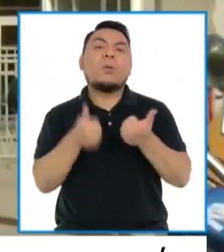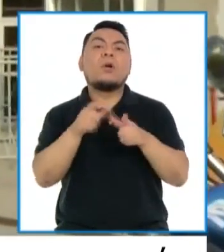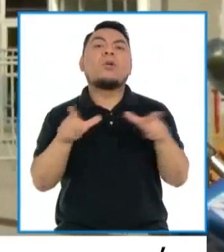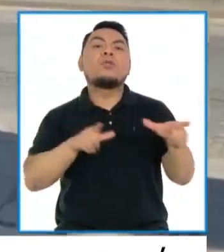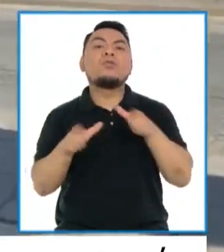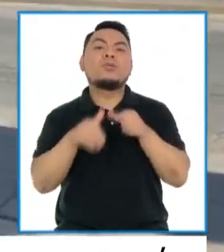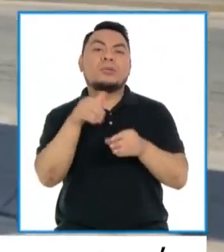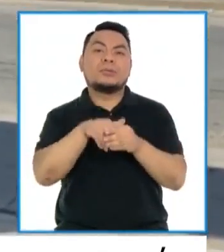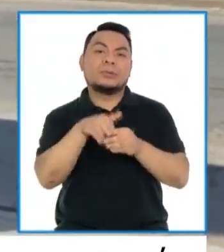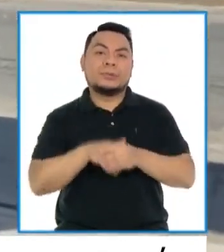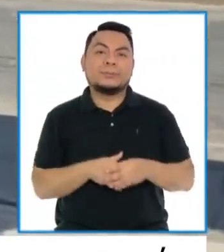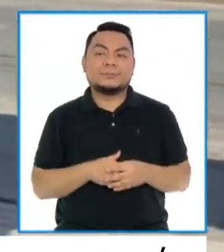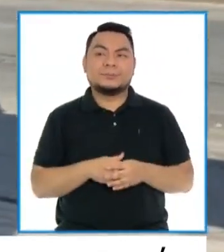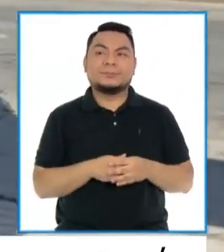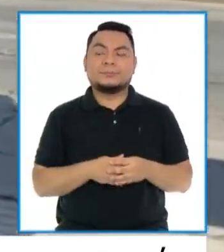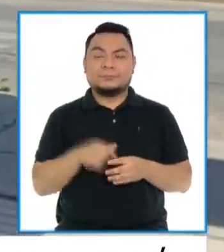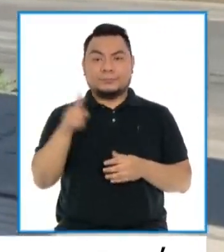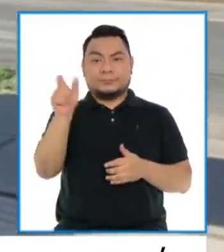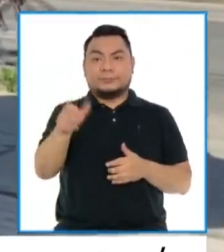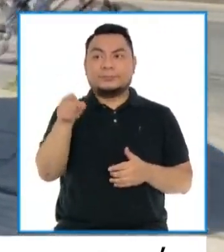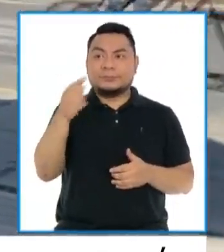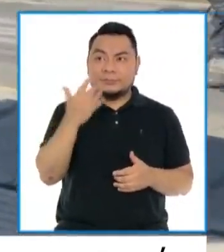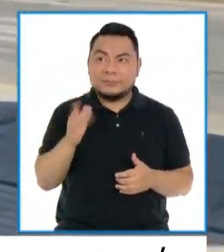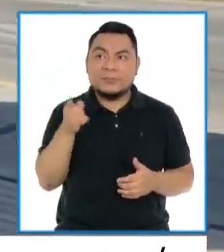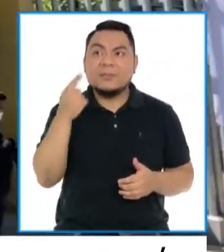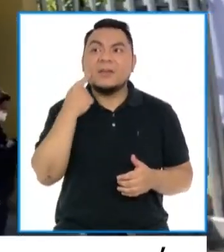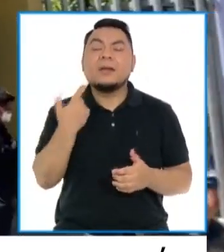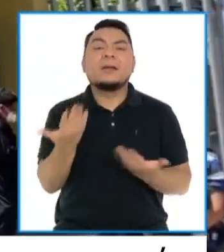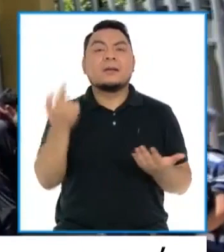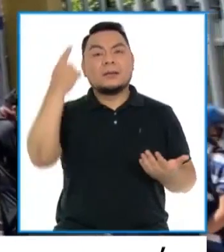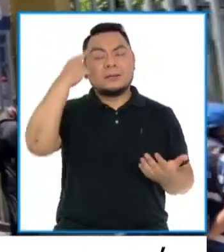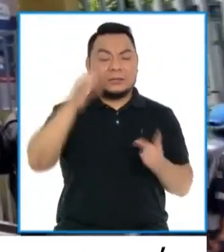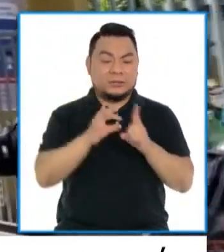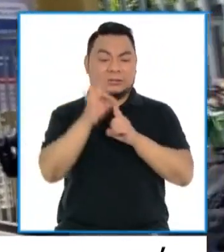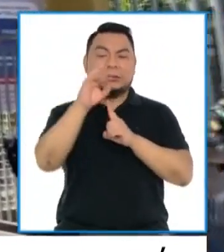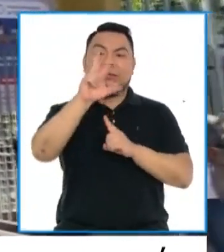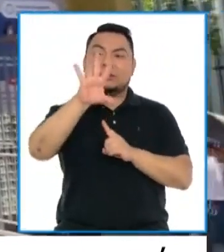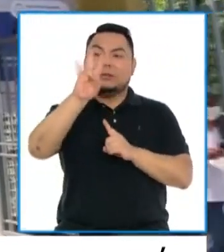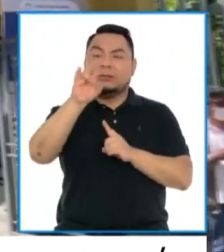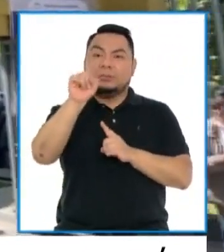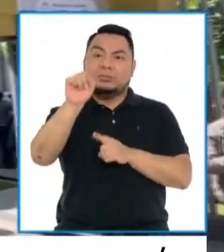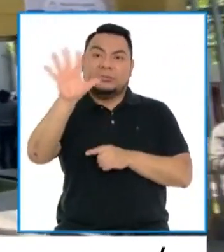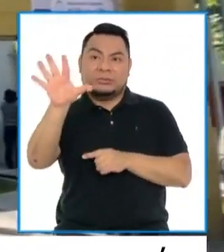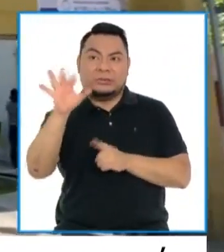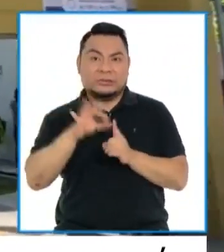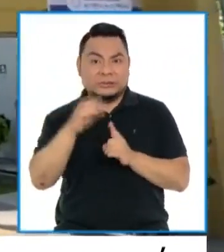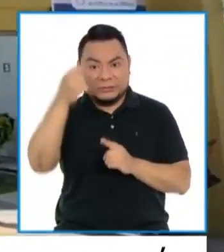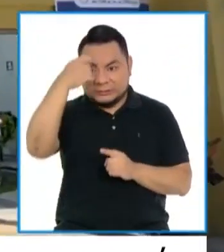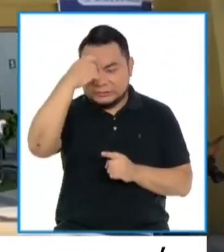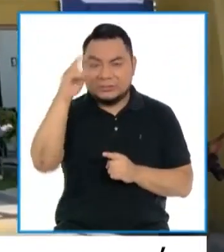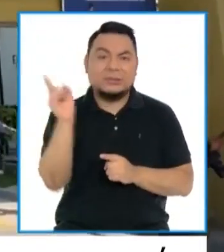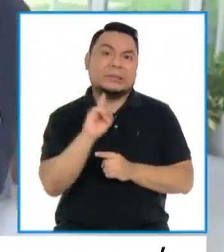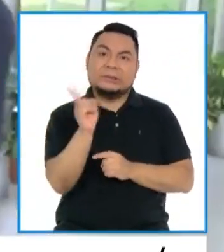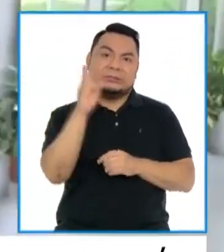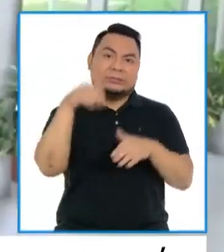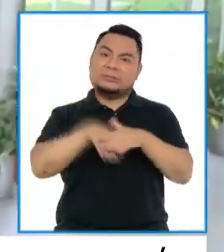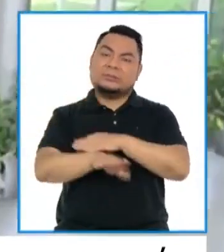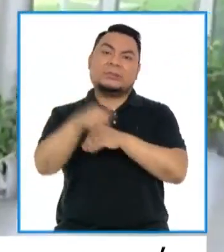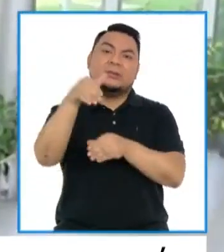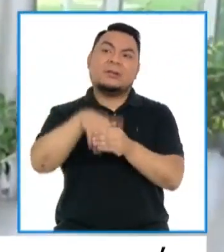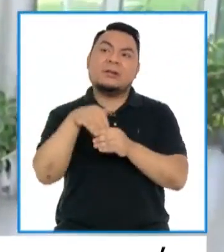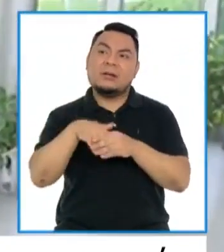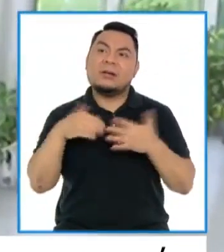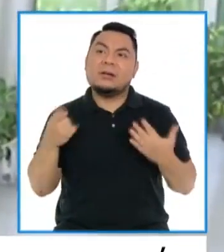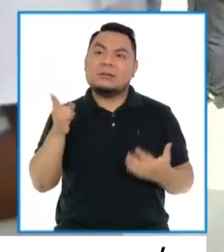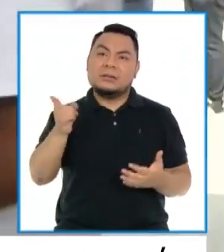local de votación. Las personas con una temperatura mayor a 37.5 no ingresarán a los centros de votación